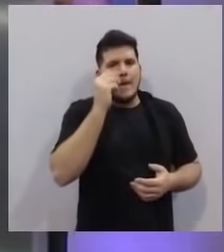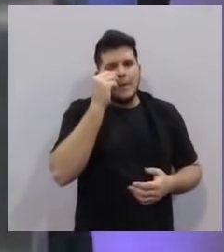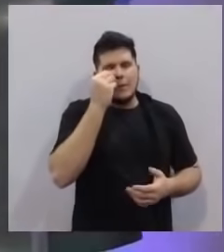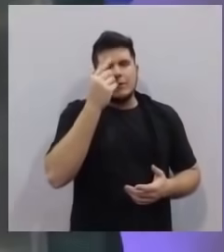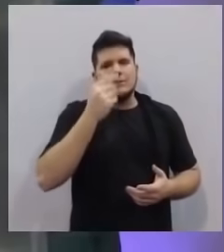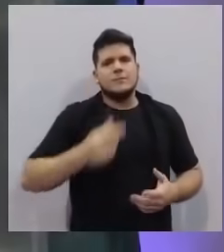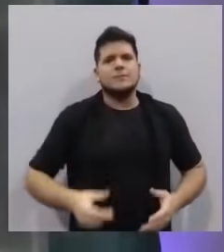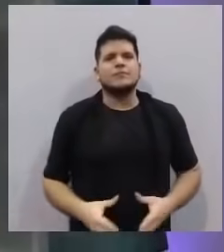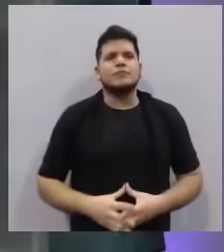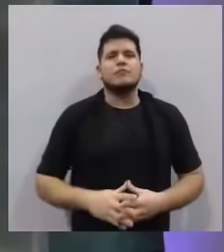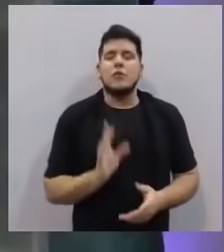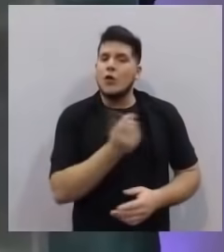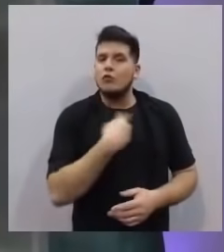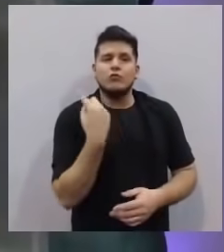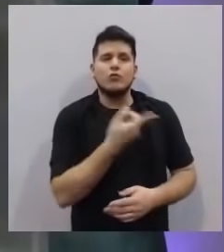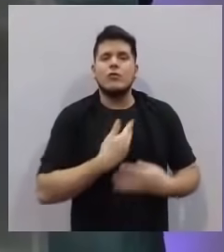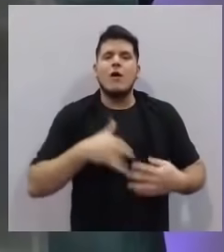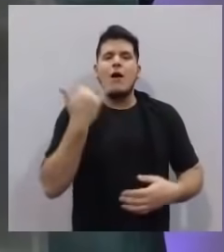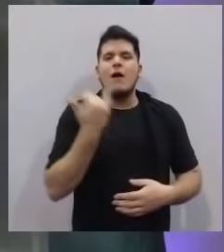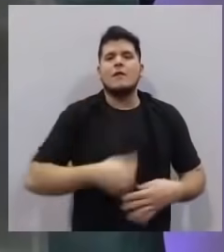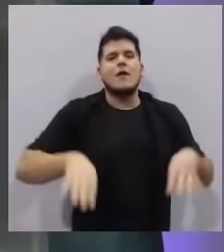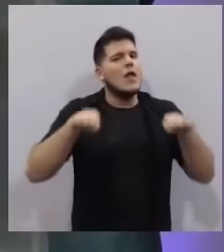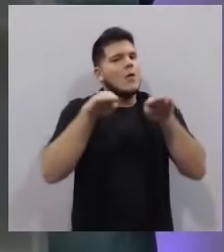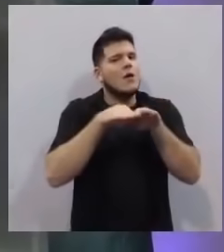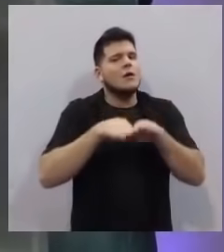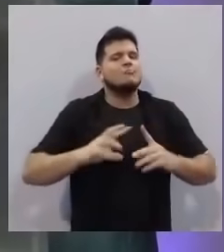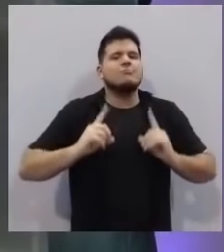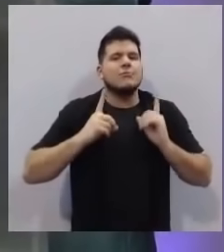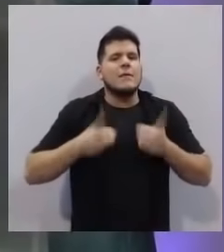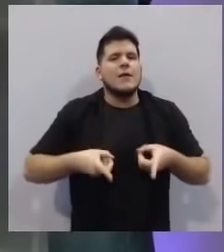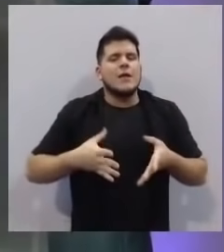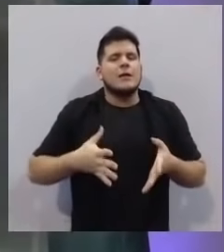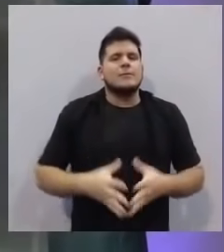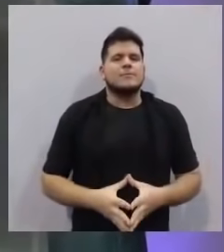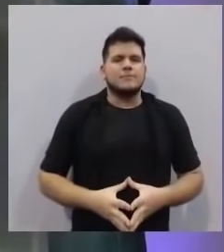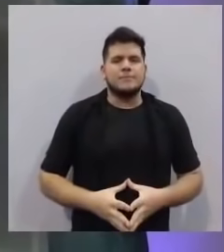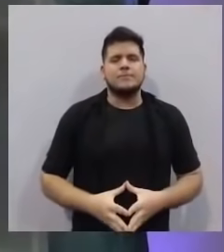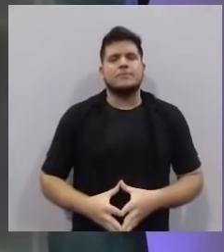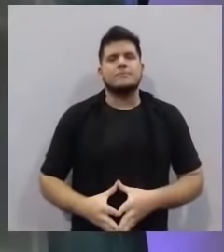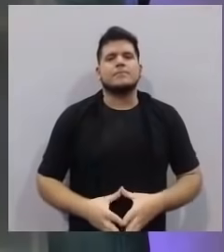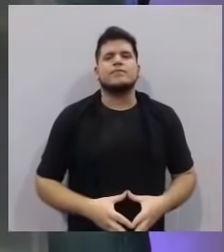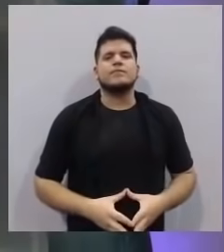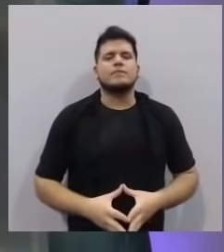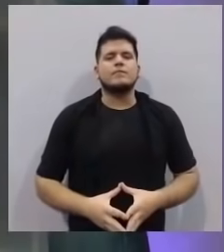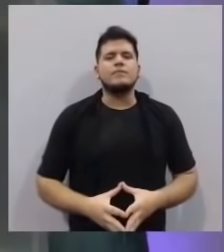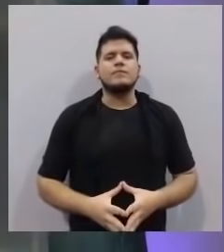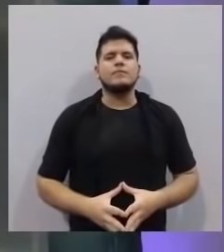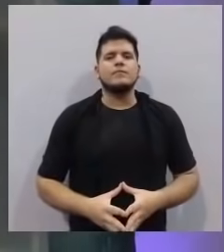diga conmigo por los méritos de cristo soy soy